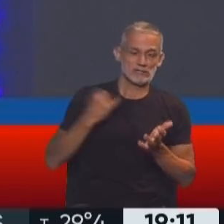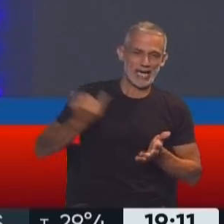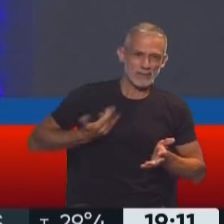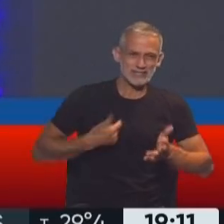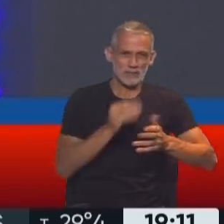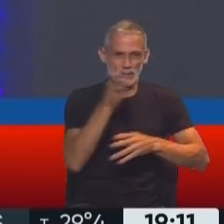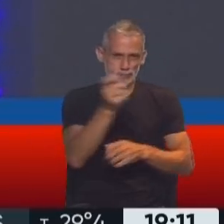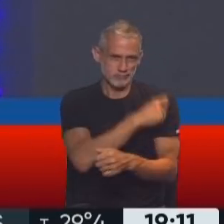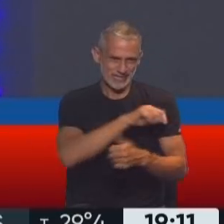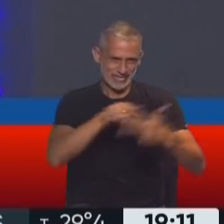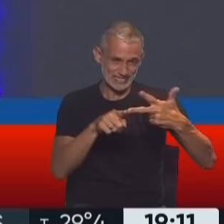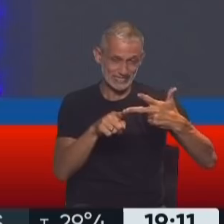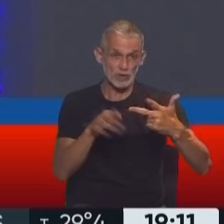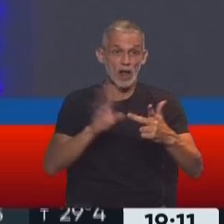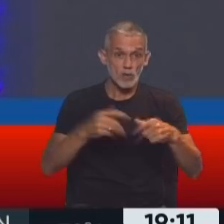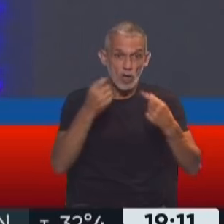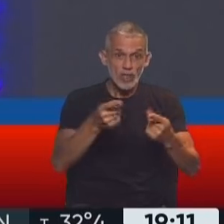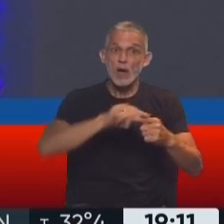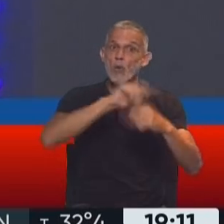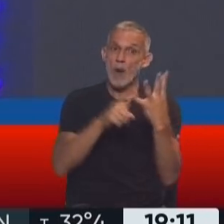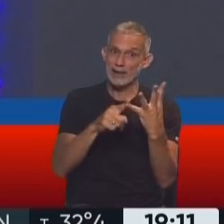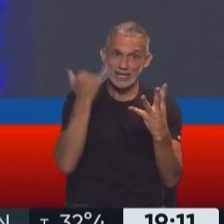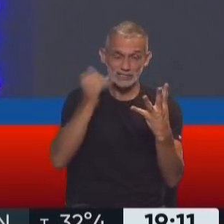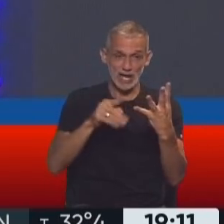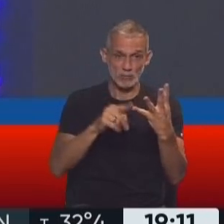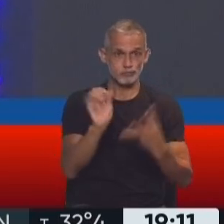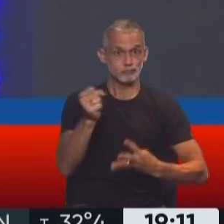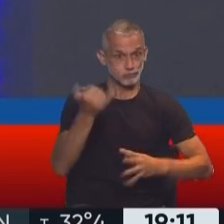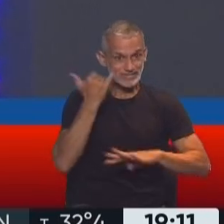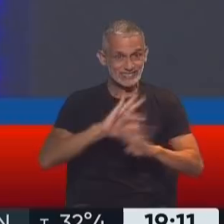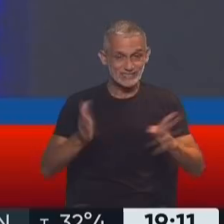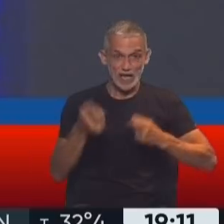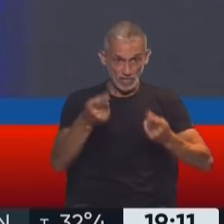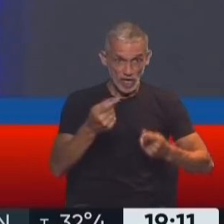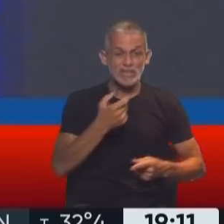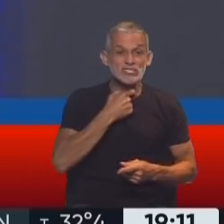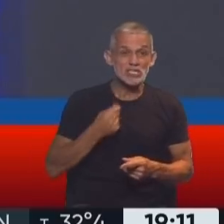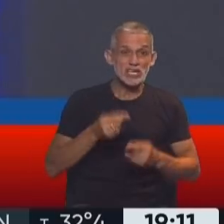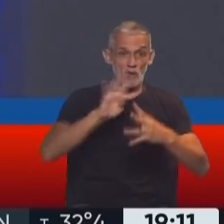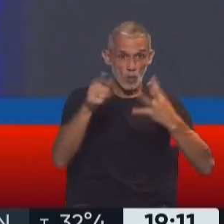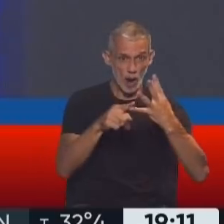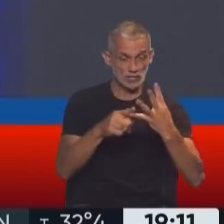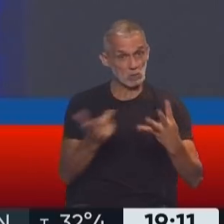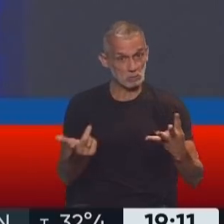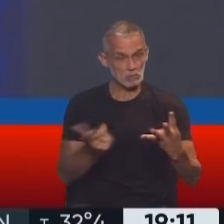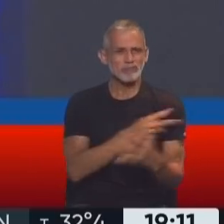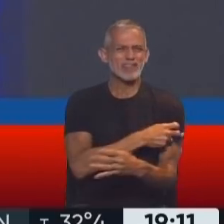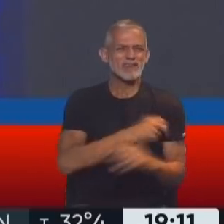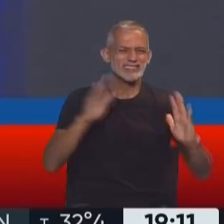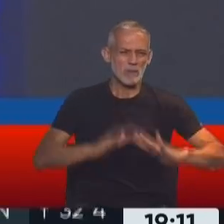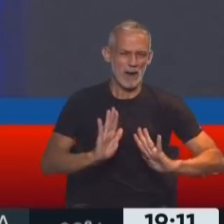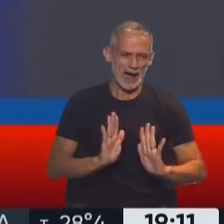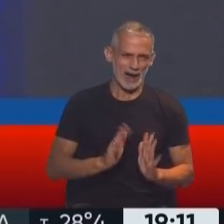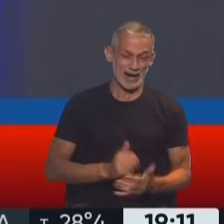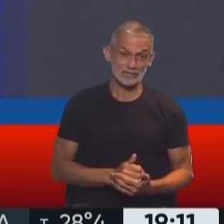al respecto? Y hay gente que le están ofreciendo la cuarta. Yo tengo pacientes que le han ofrecido la cuarta dosis, inmunosuprimidos. O sea